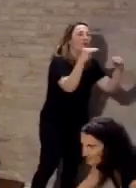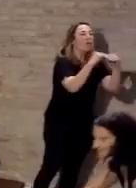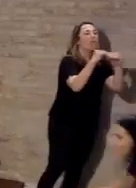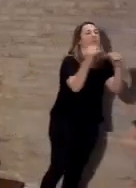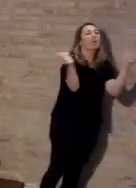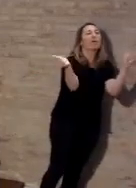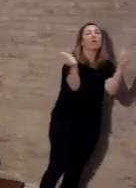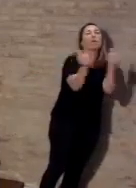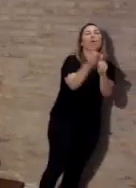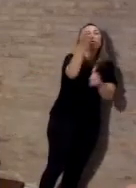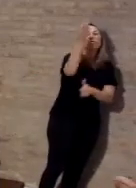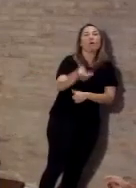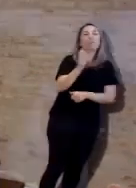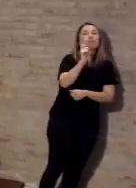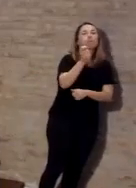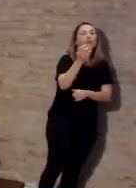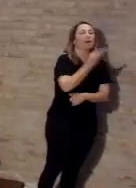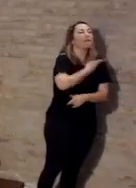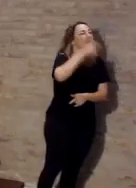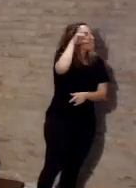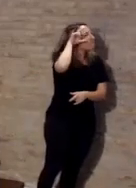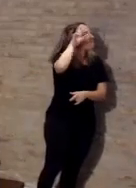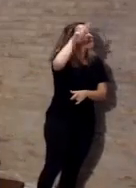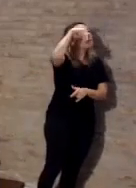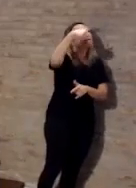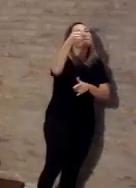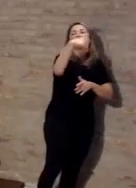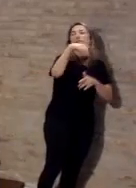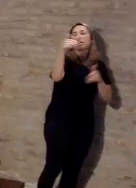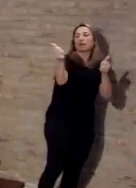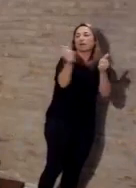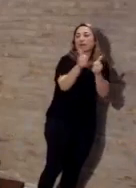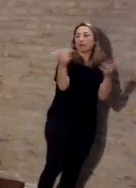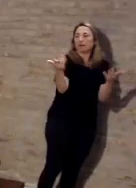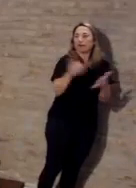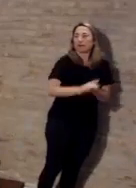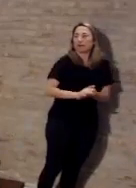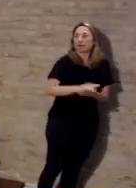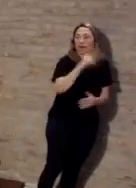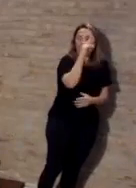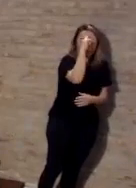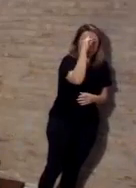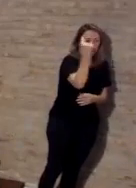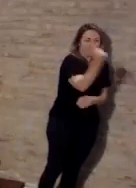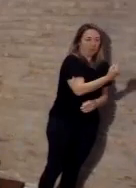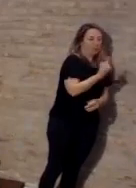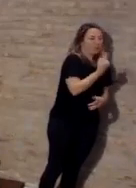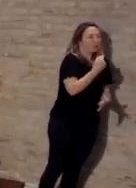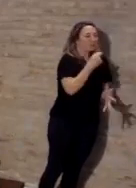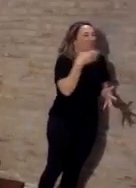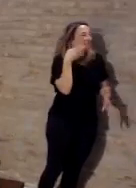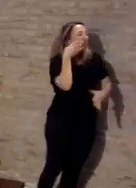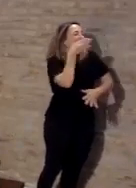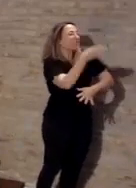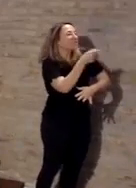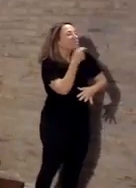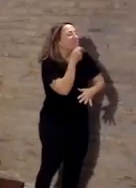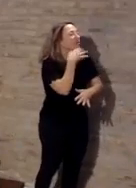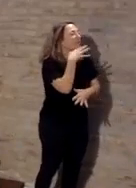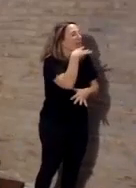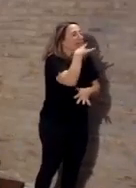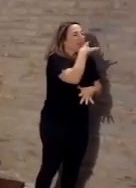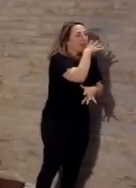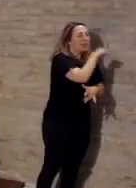Fernanda y te hubiera gustado hacerlo sola que sea más fácil No porque no lo voy a entender Ah qué